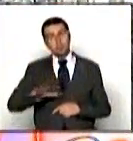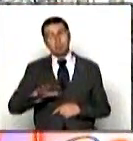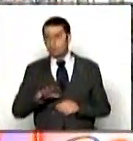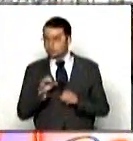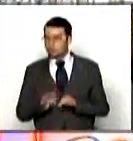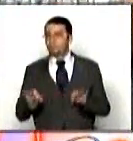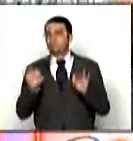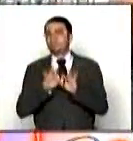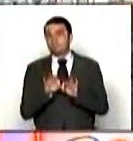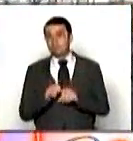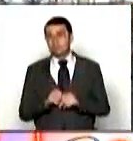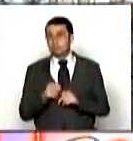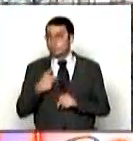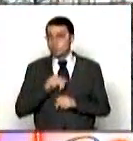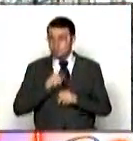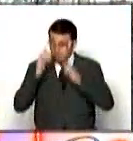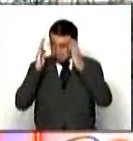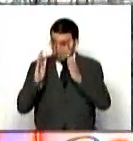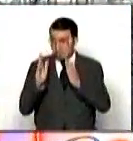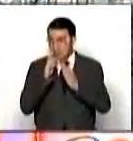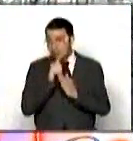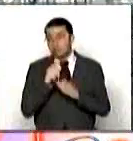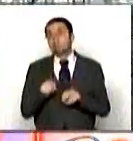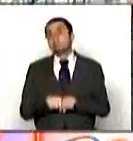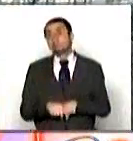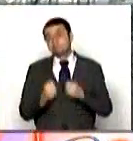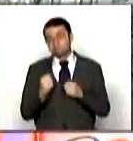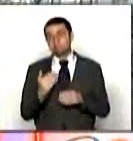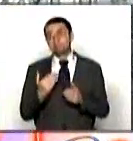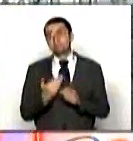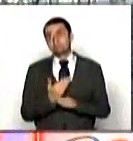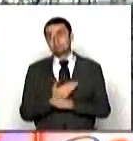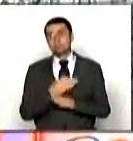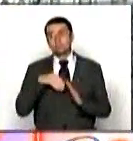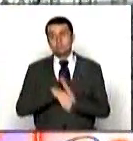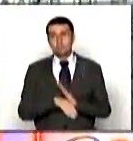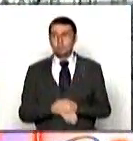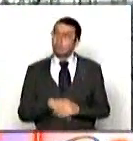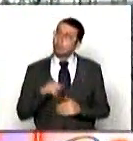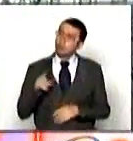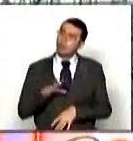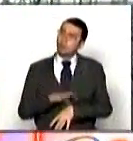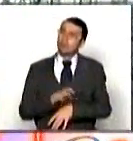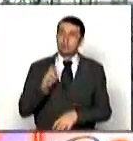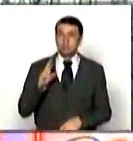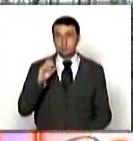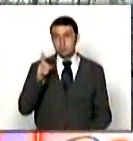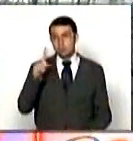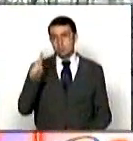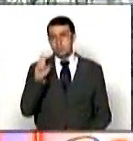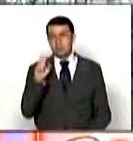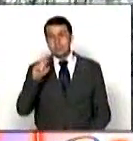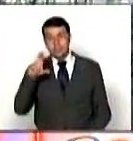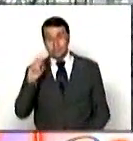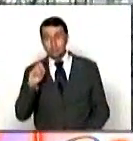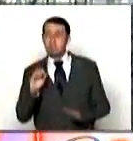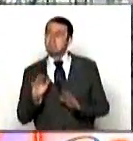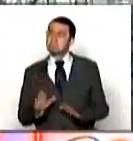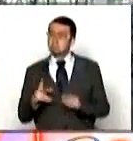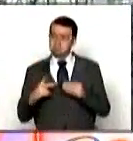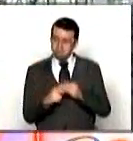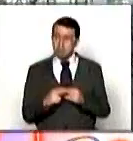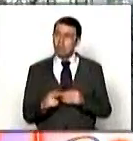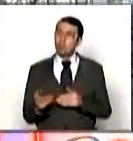cuidado a eso, estamos fregados. Vamos a hacer un pequeño receso, doctor Rosero en Pereira. Me gustaría que